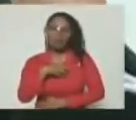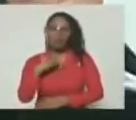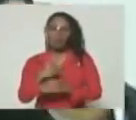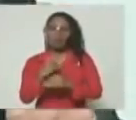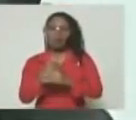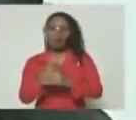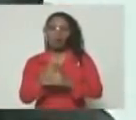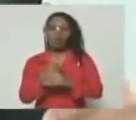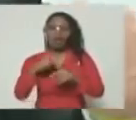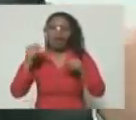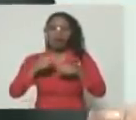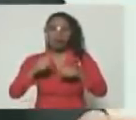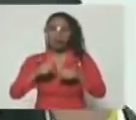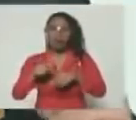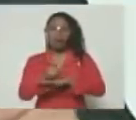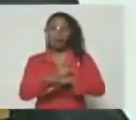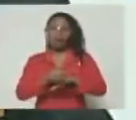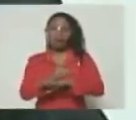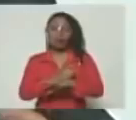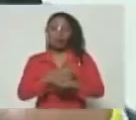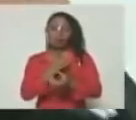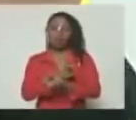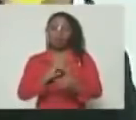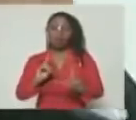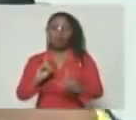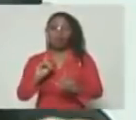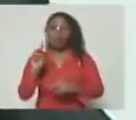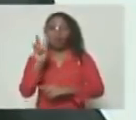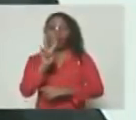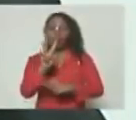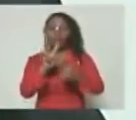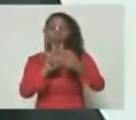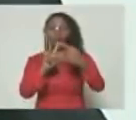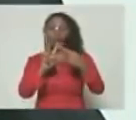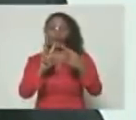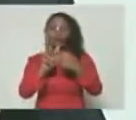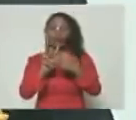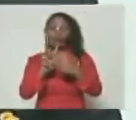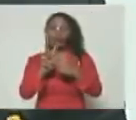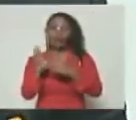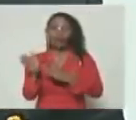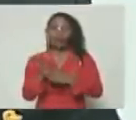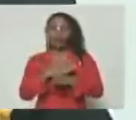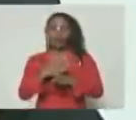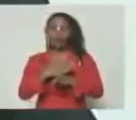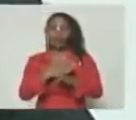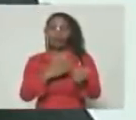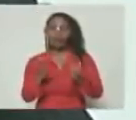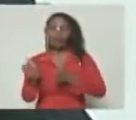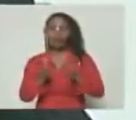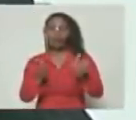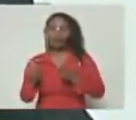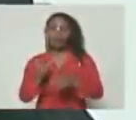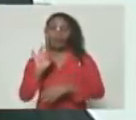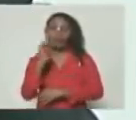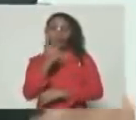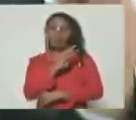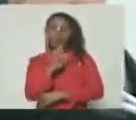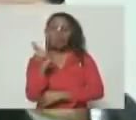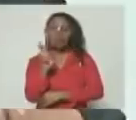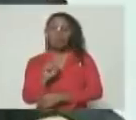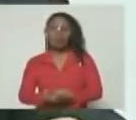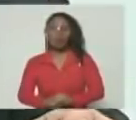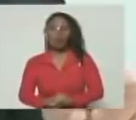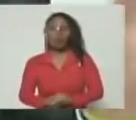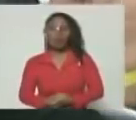aquí gobernaba Acción Democrática y COPEI, y nos alternábamos el poder en lo que se llamó la Cuarta República. Y